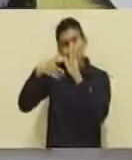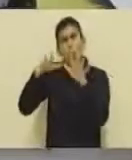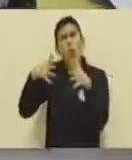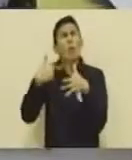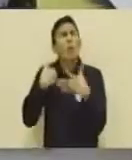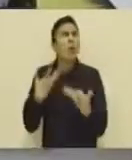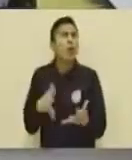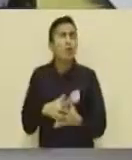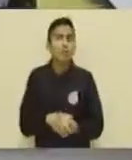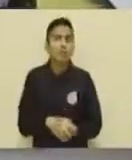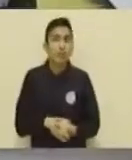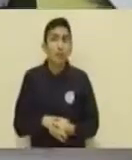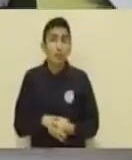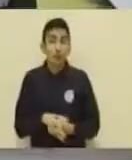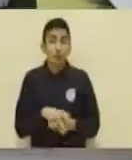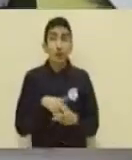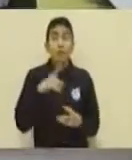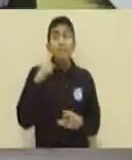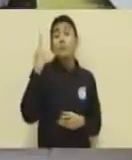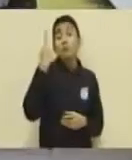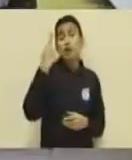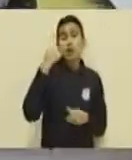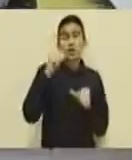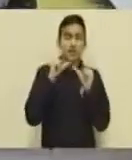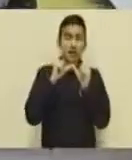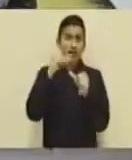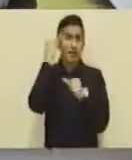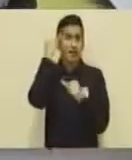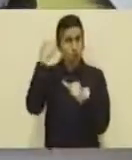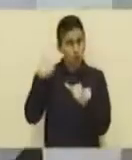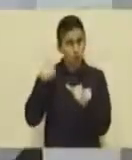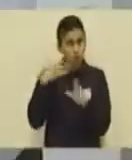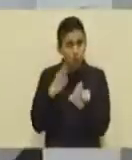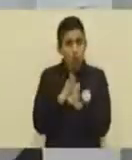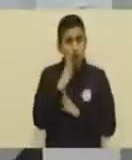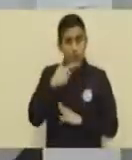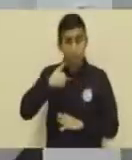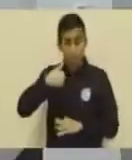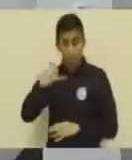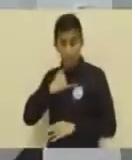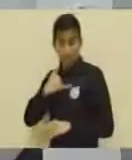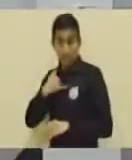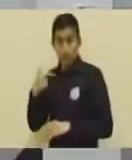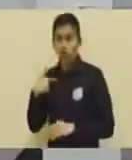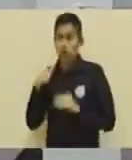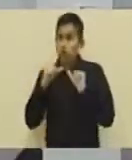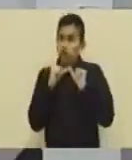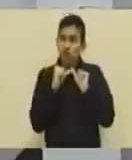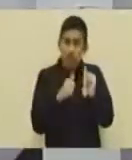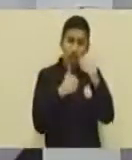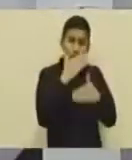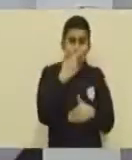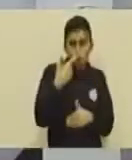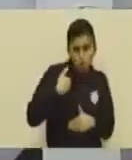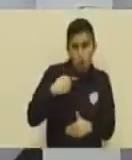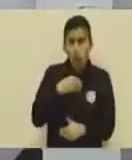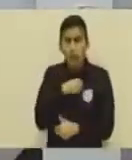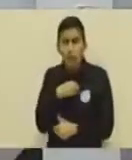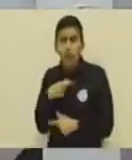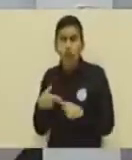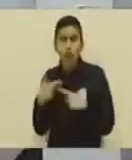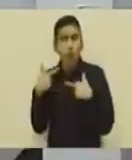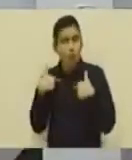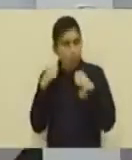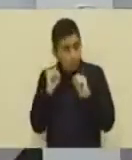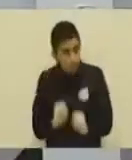personas? Pues primero seguir nuestros ideales, ¿verdad? Porque si yo estoy siendo fiel a mí misma, si yo estoy siguiendo lo que yo quiero, si